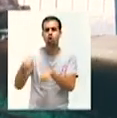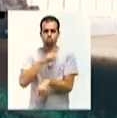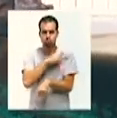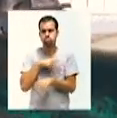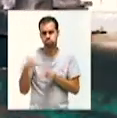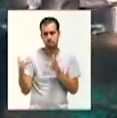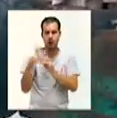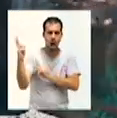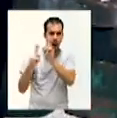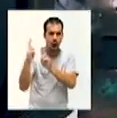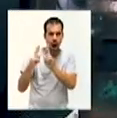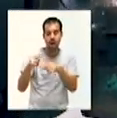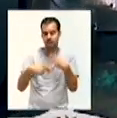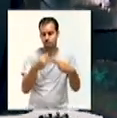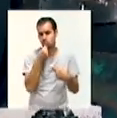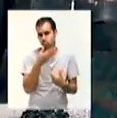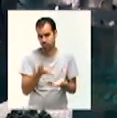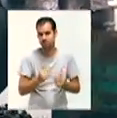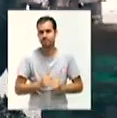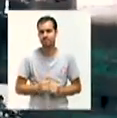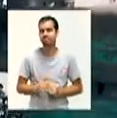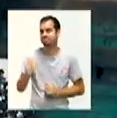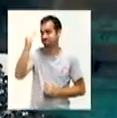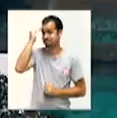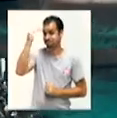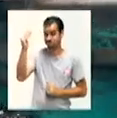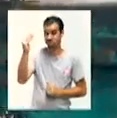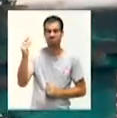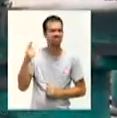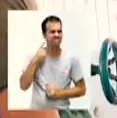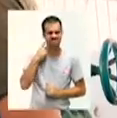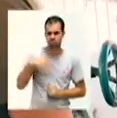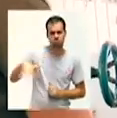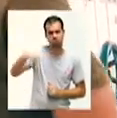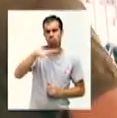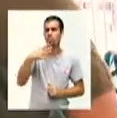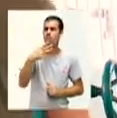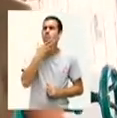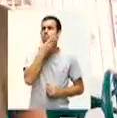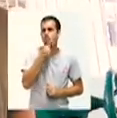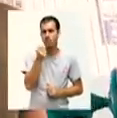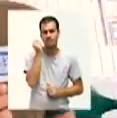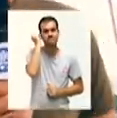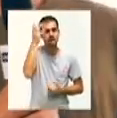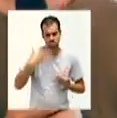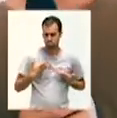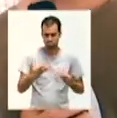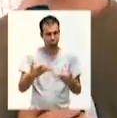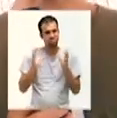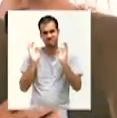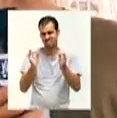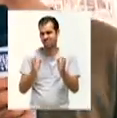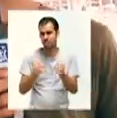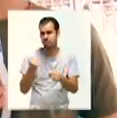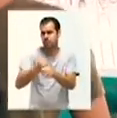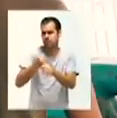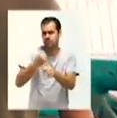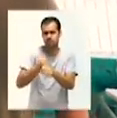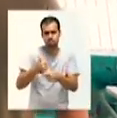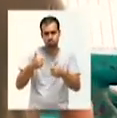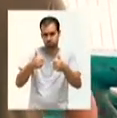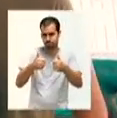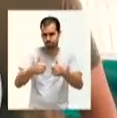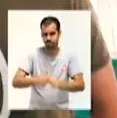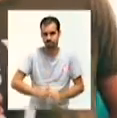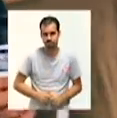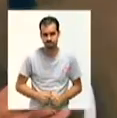cargo y al cargo de otro ingeniero más del C3. Bueno, muchísimas gracias. Y es que son jóvenes creativos que saben dar el paso al